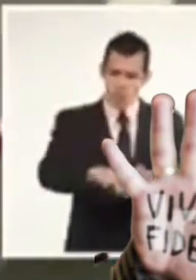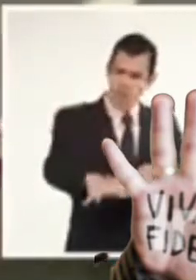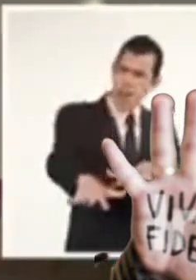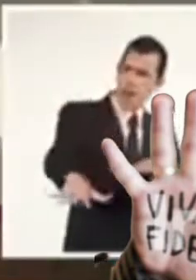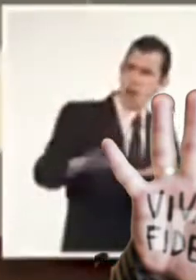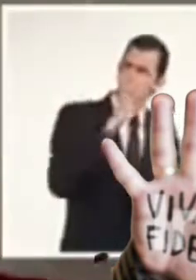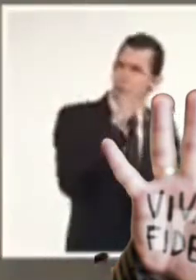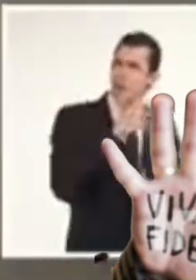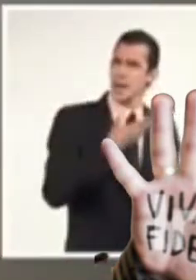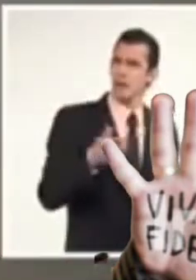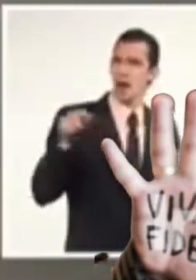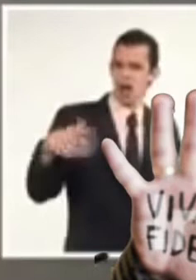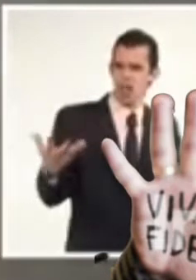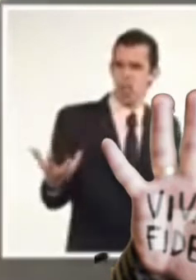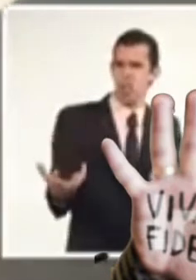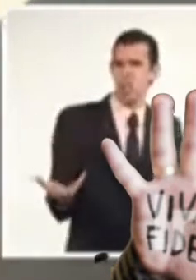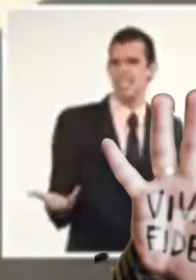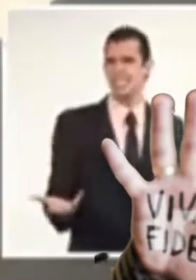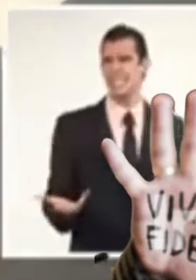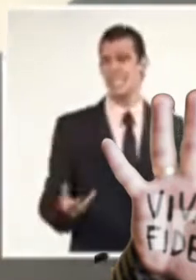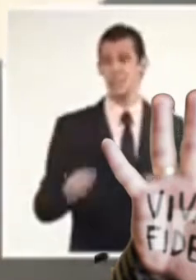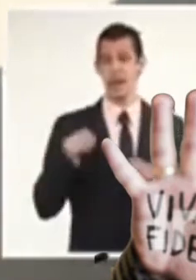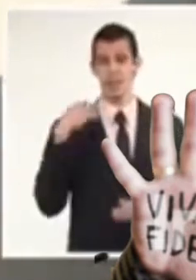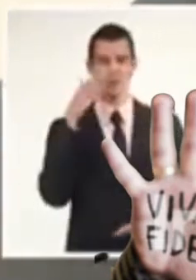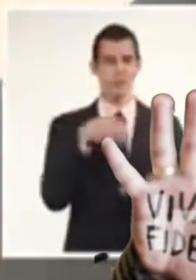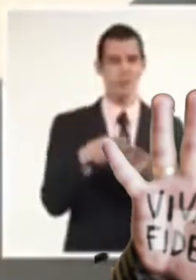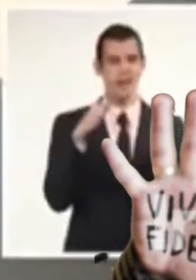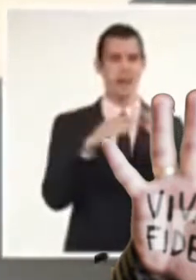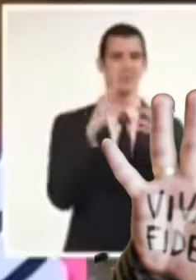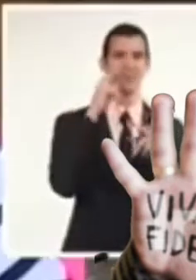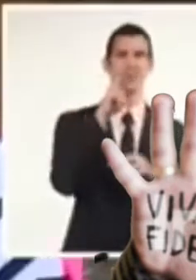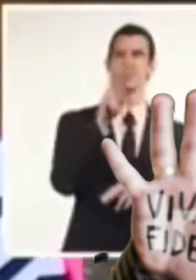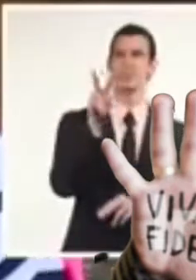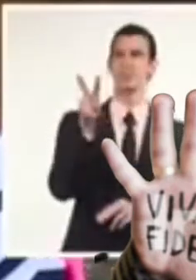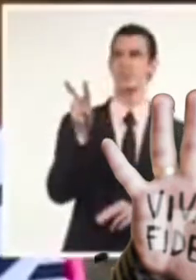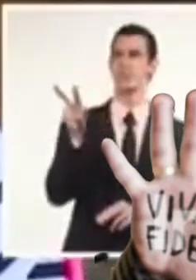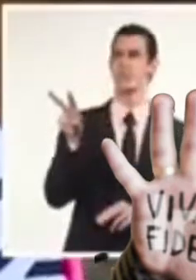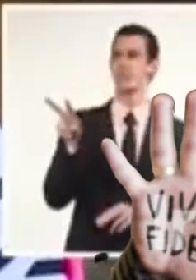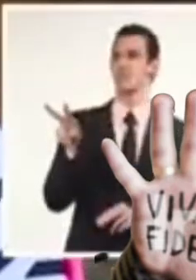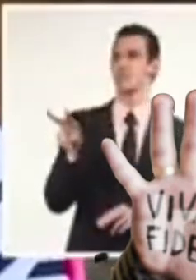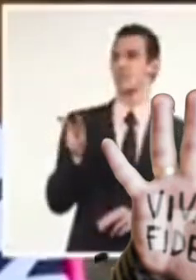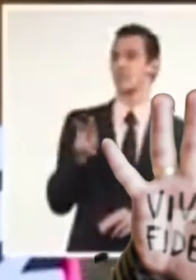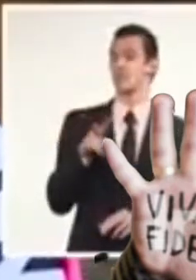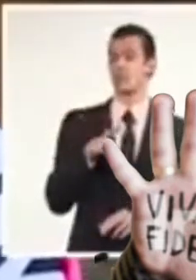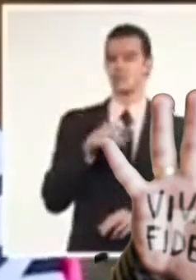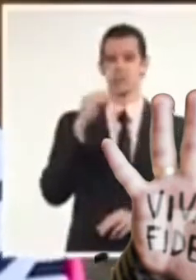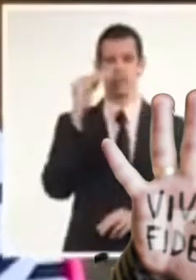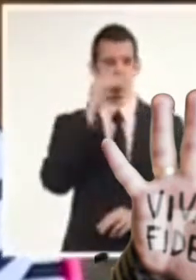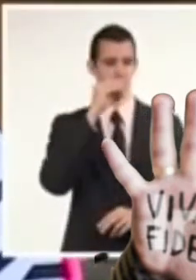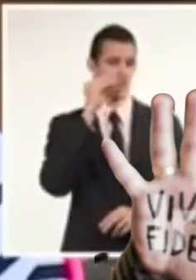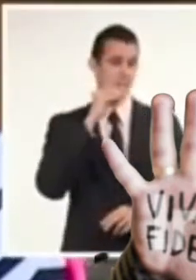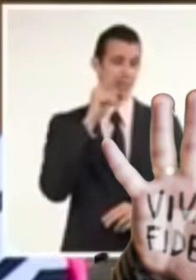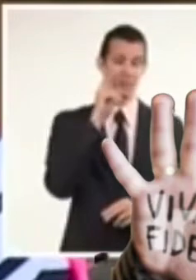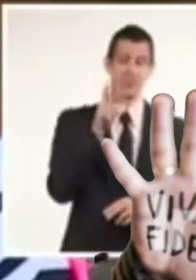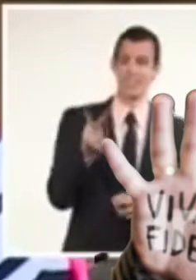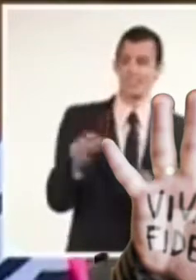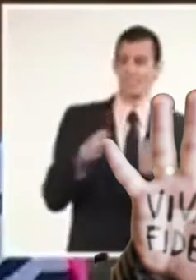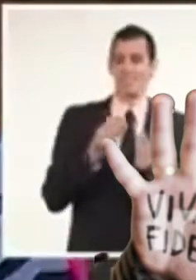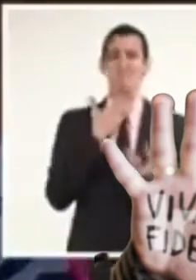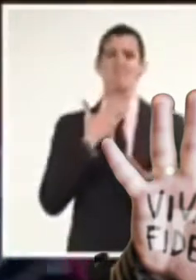Y te toca el corazón, se te rompe el alma cuando tú miras y ves que todo está así,